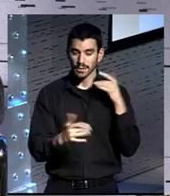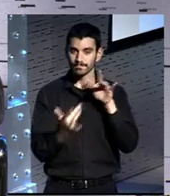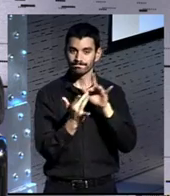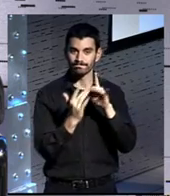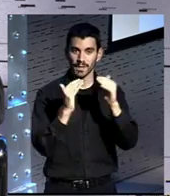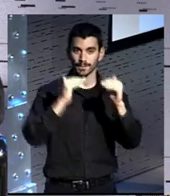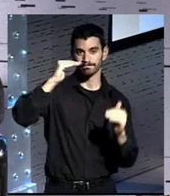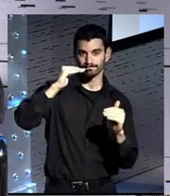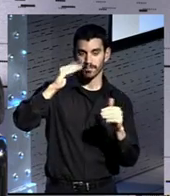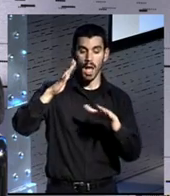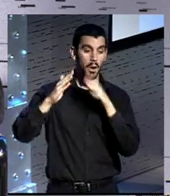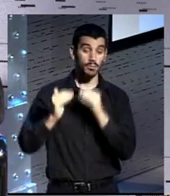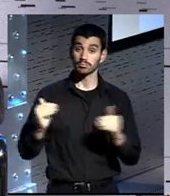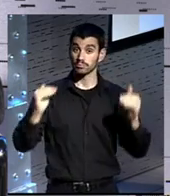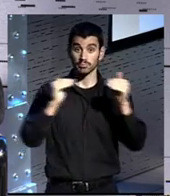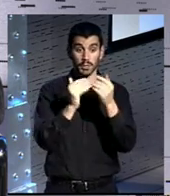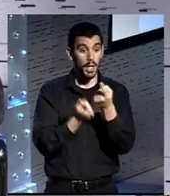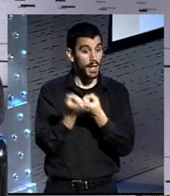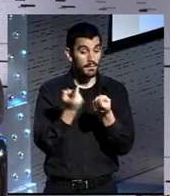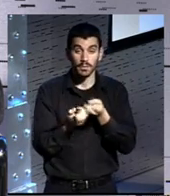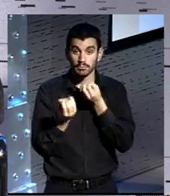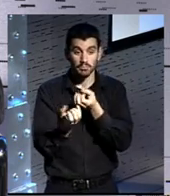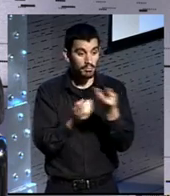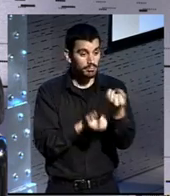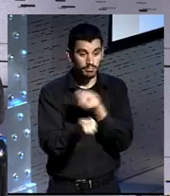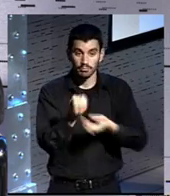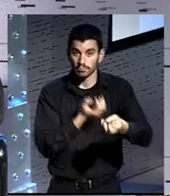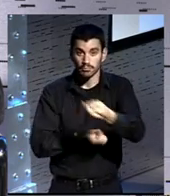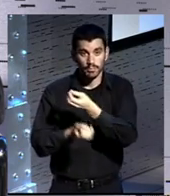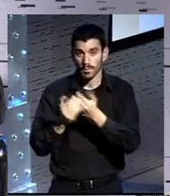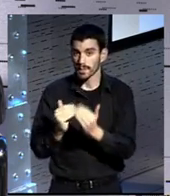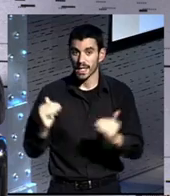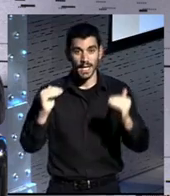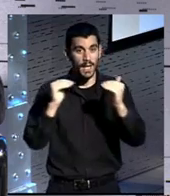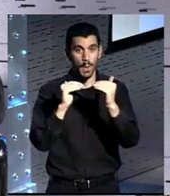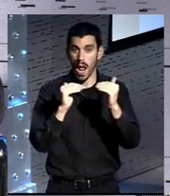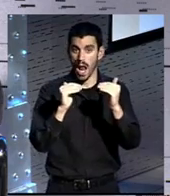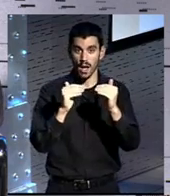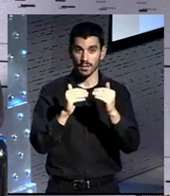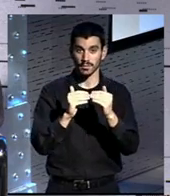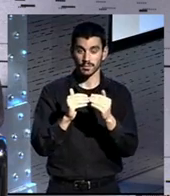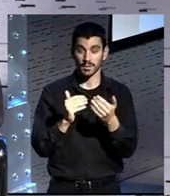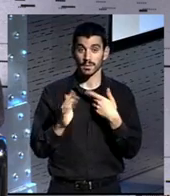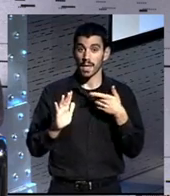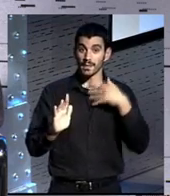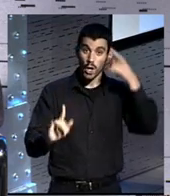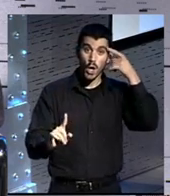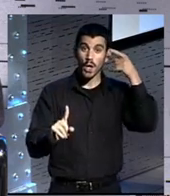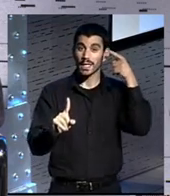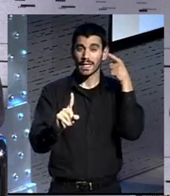personas comparten información de una manera no jerarquizada y de una manera digamos que con un fin